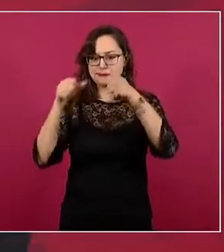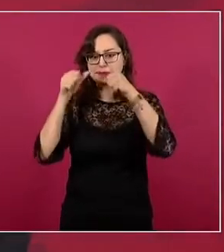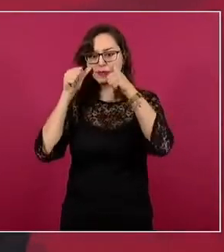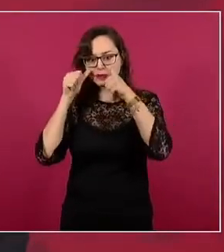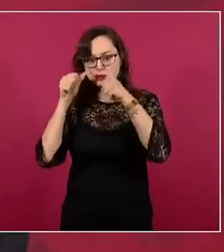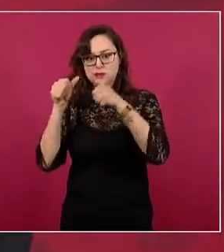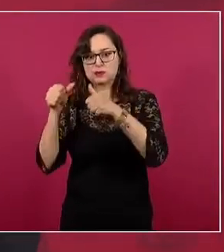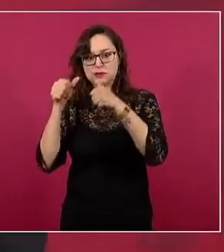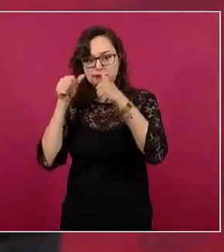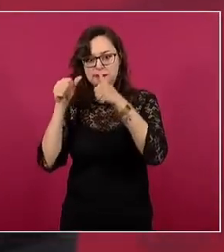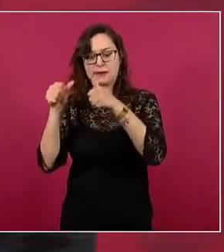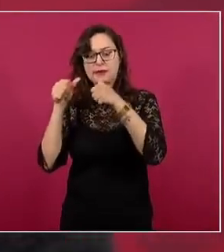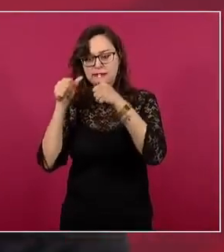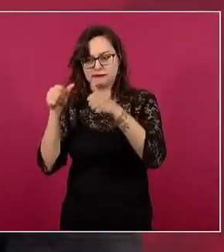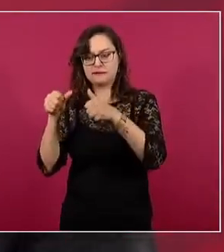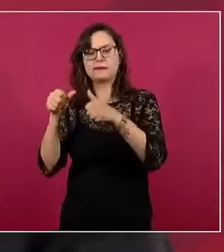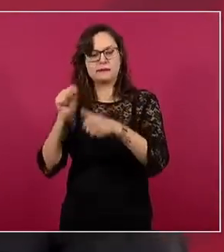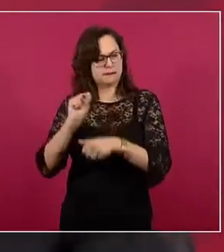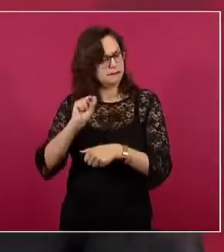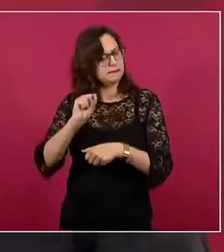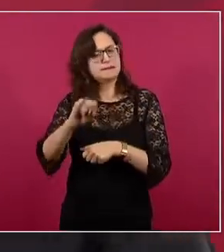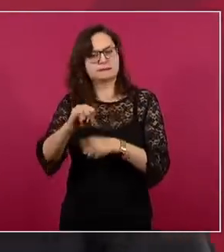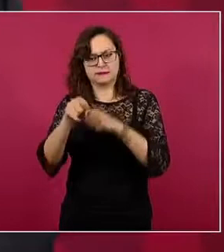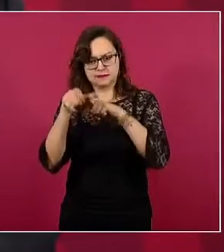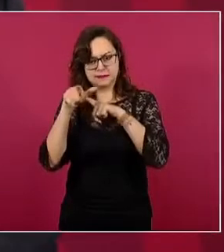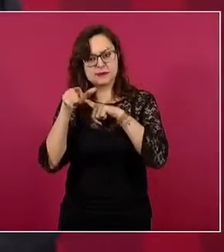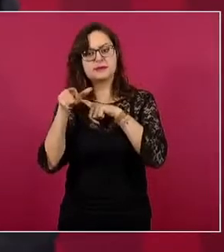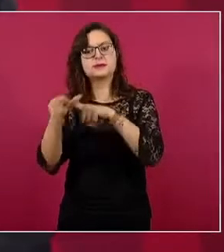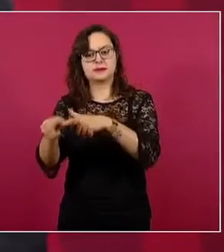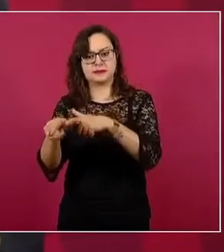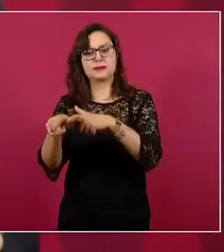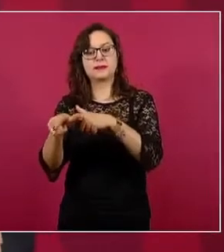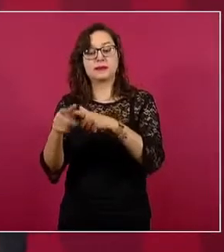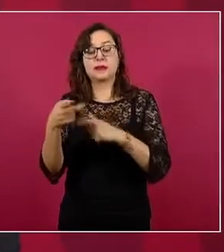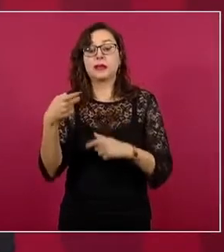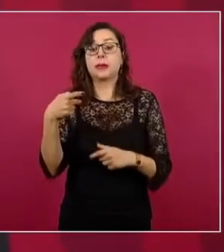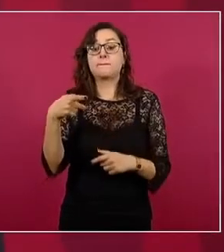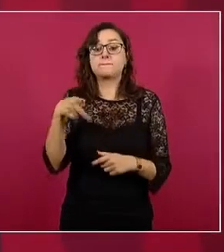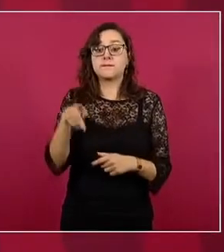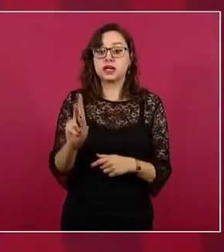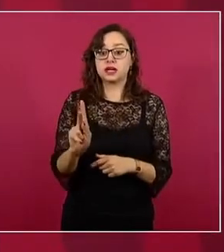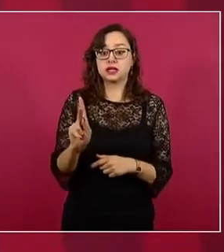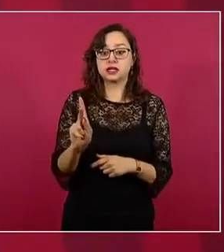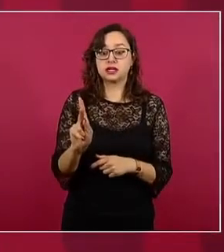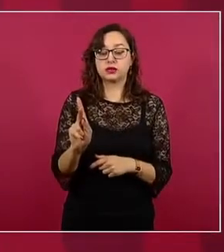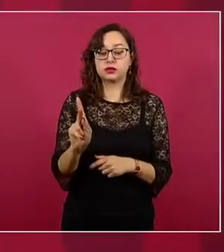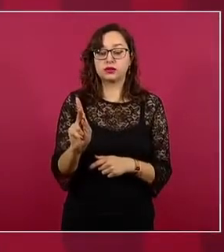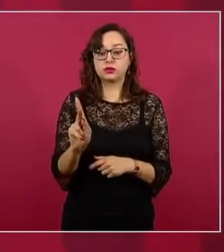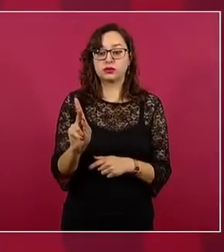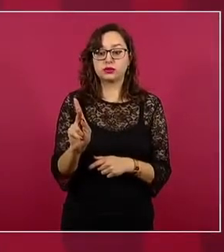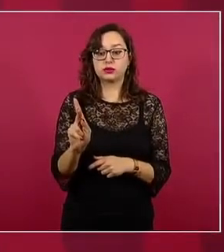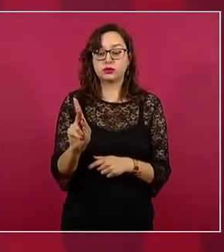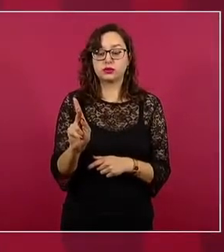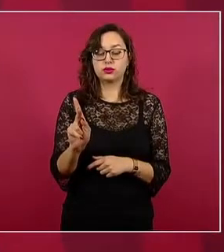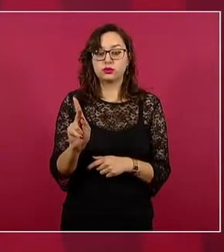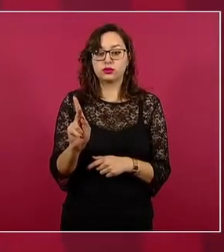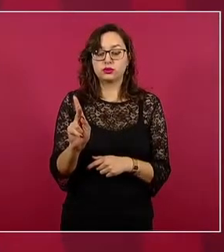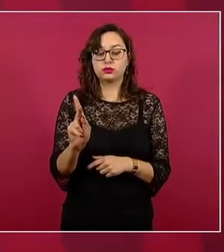lo relacionado con la pandemia, pero ya la atención